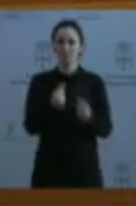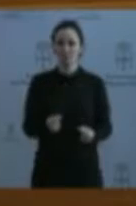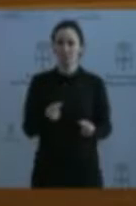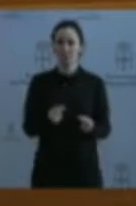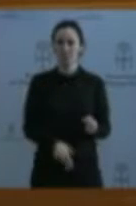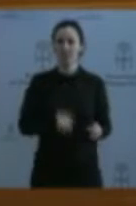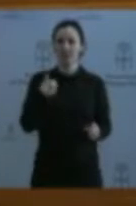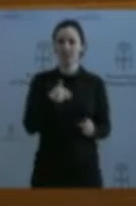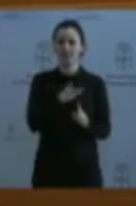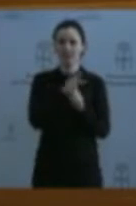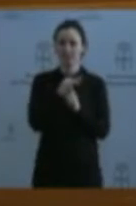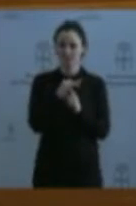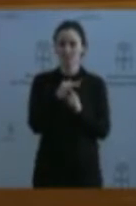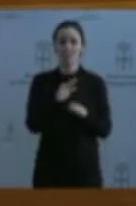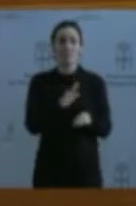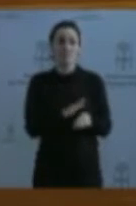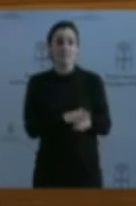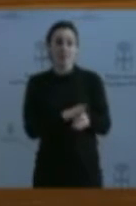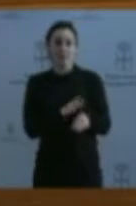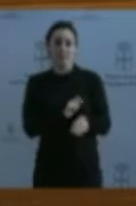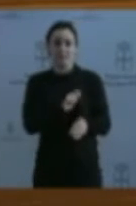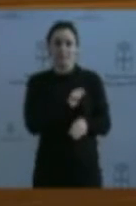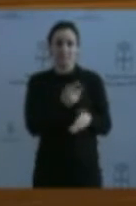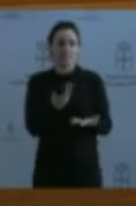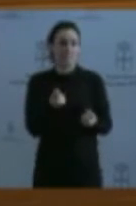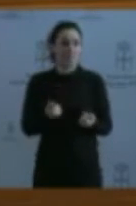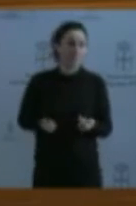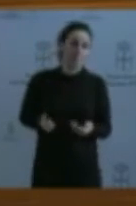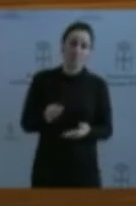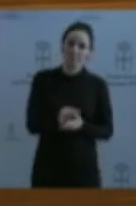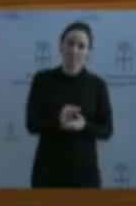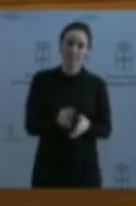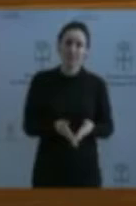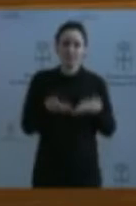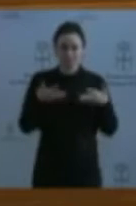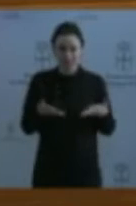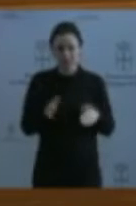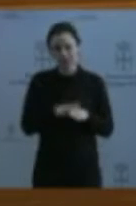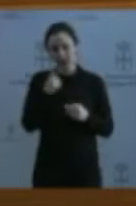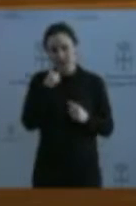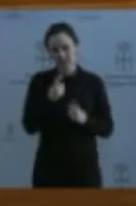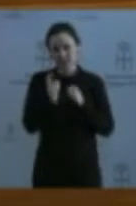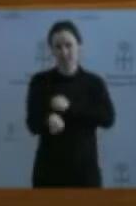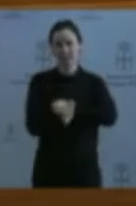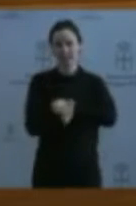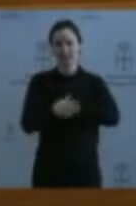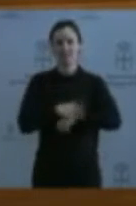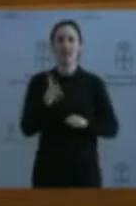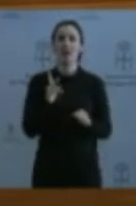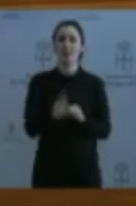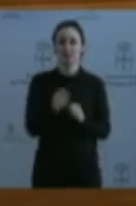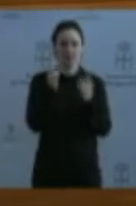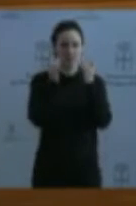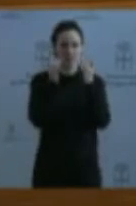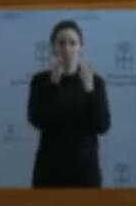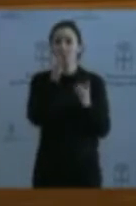dinero vaya a ampliación o estudio de cómo se puede hacer para que efectivamente el IPLA necesita una ampliación